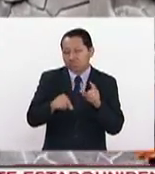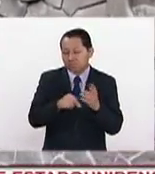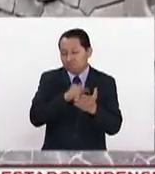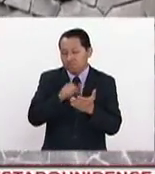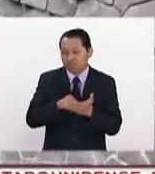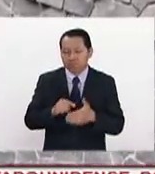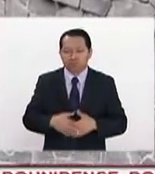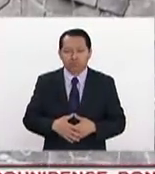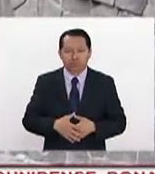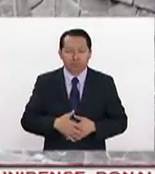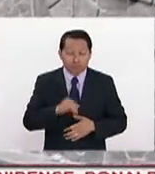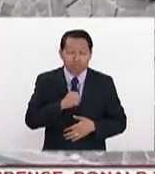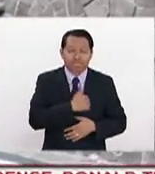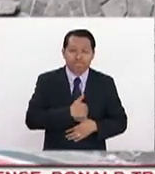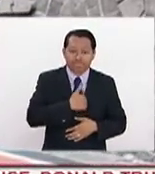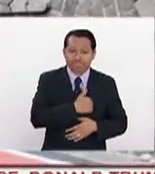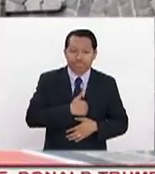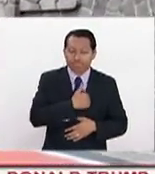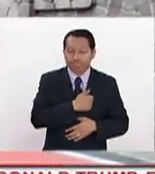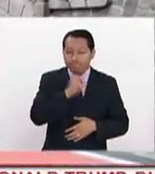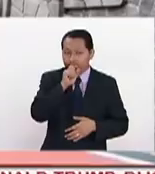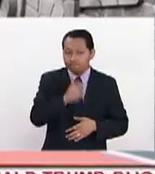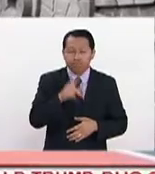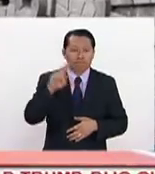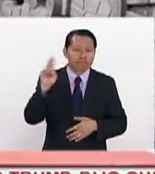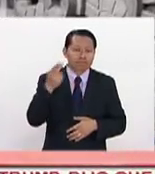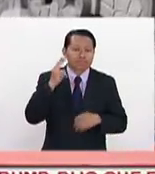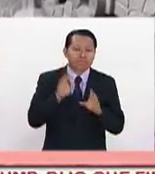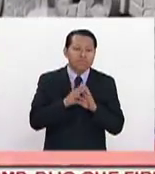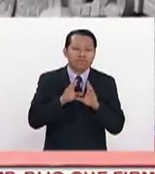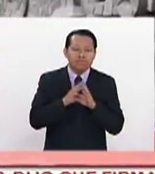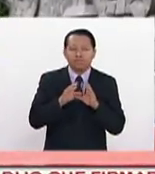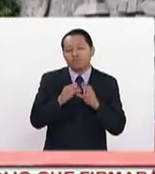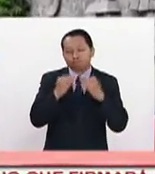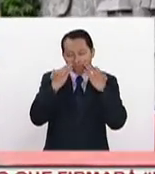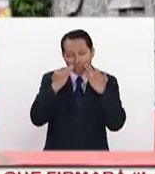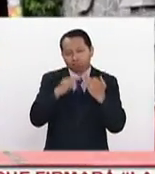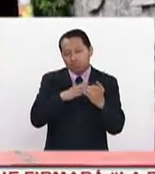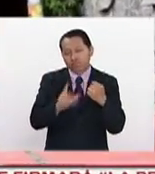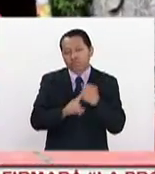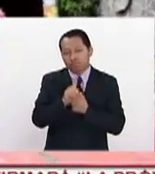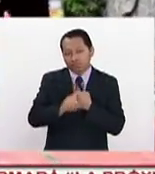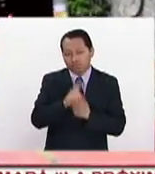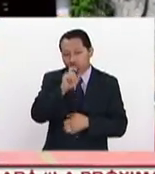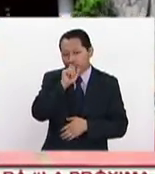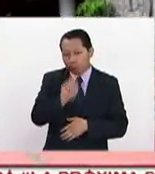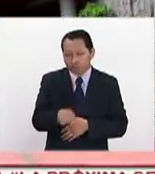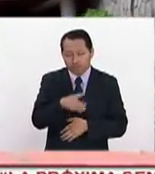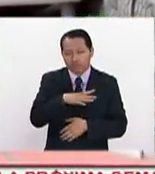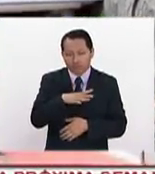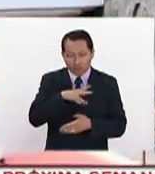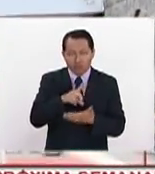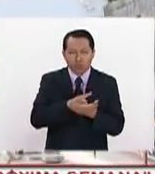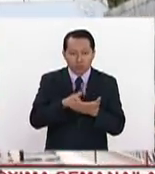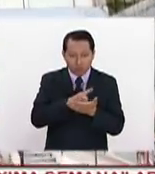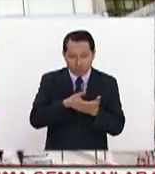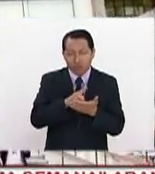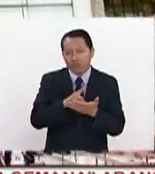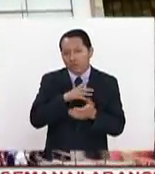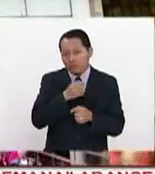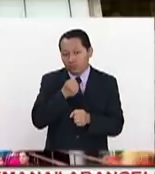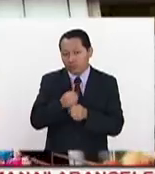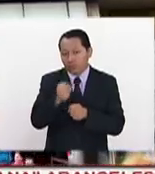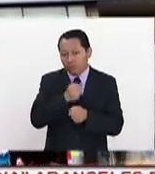Sí, desafortunadamente, y la universidad pues no se ha visto exenta de esta problemática de las drogas y la